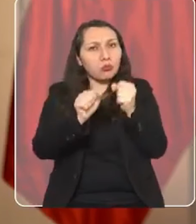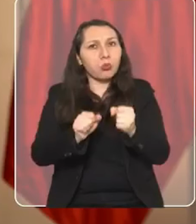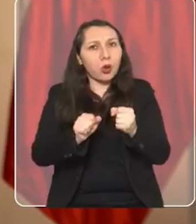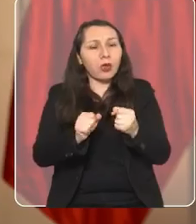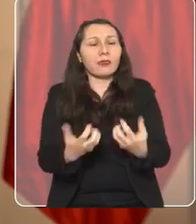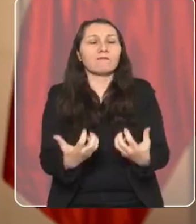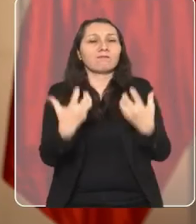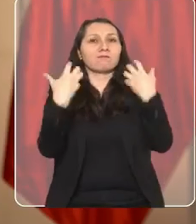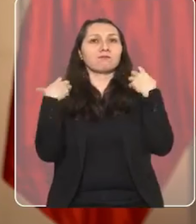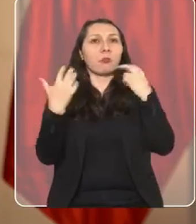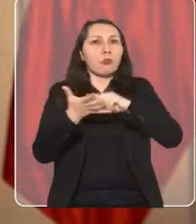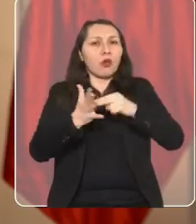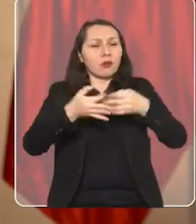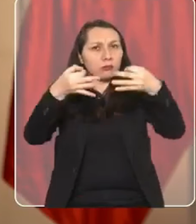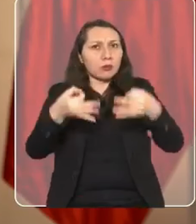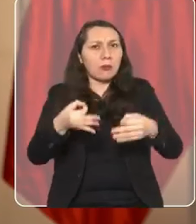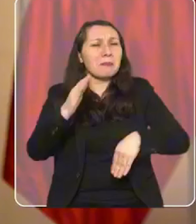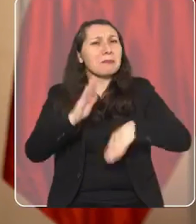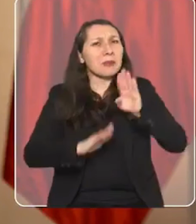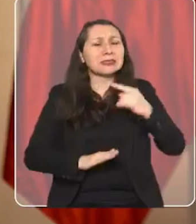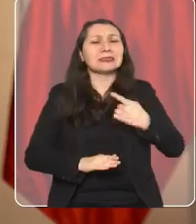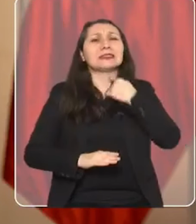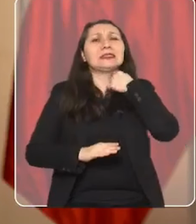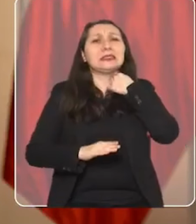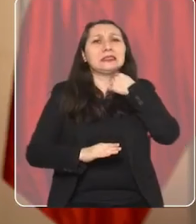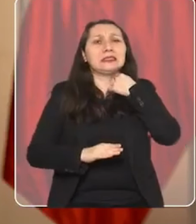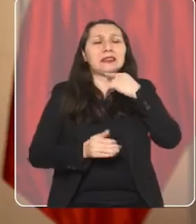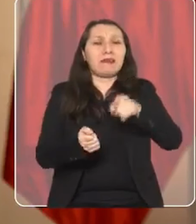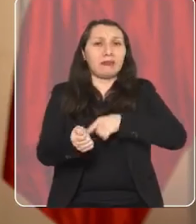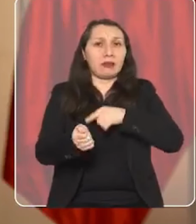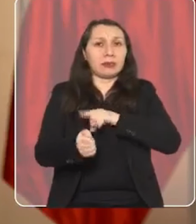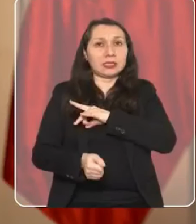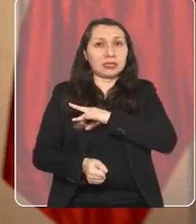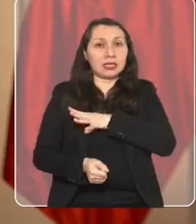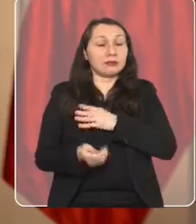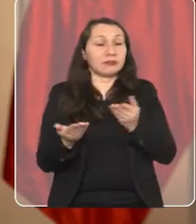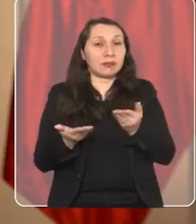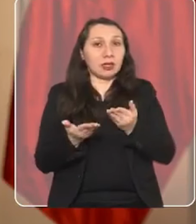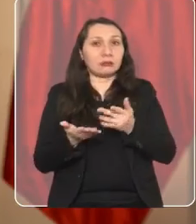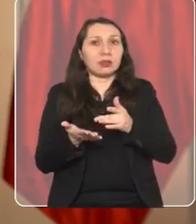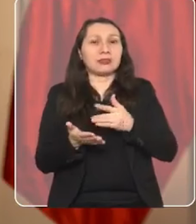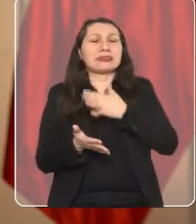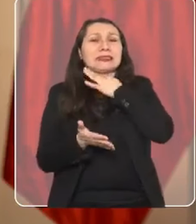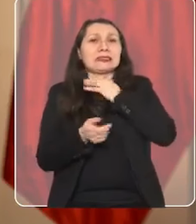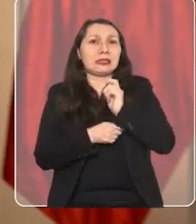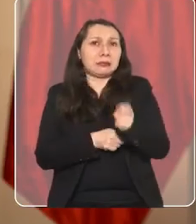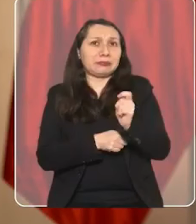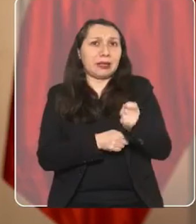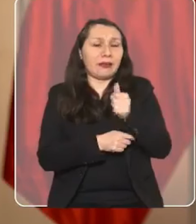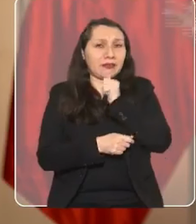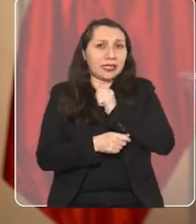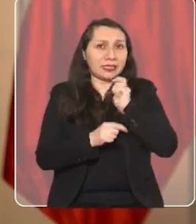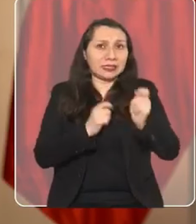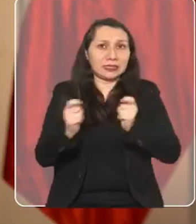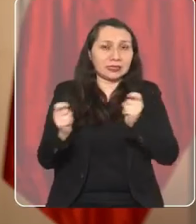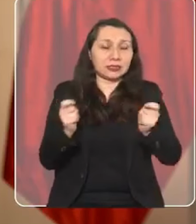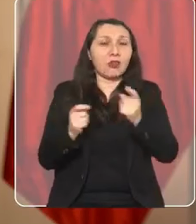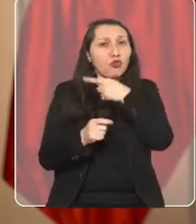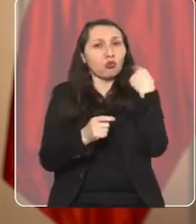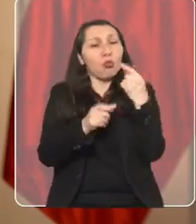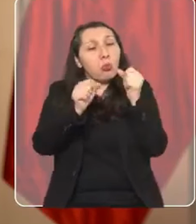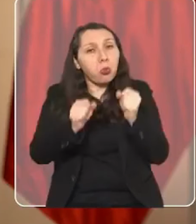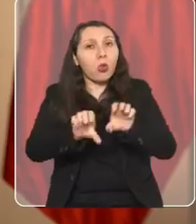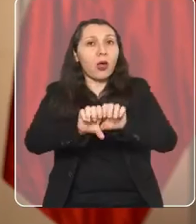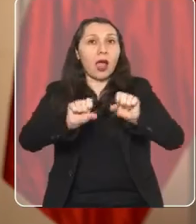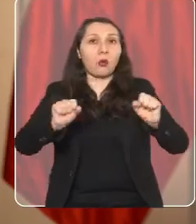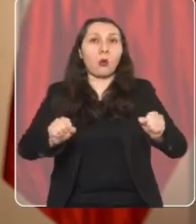de hacernos cargo de los problemas concretos que más golpean a las familias chilenas en este caso el endeudamiento y que somos capaces de ponernos de